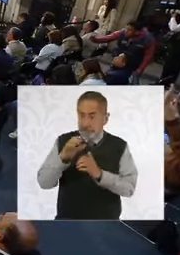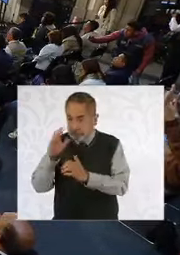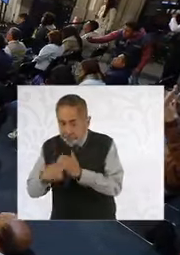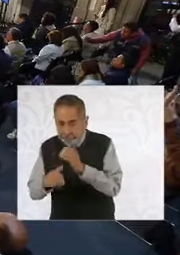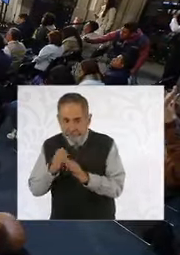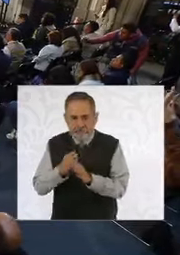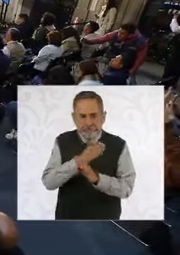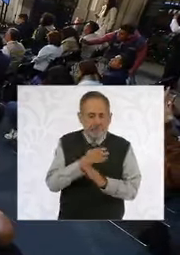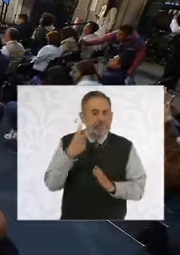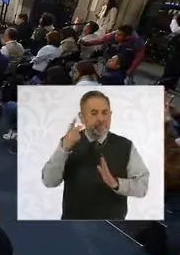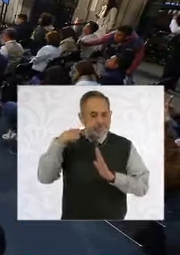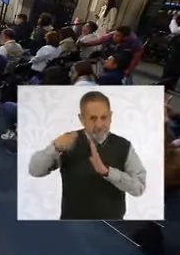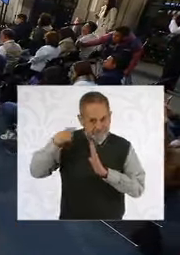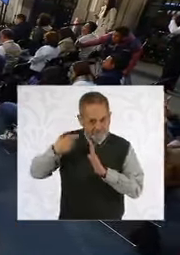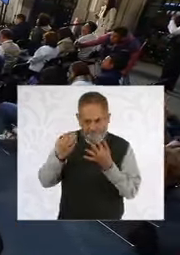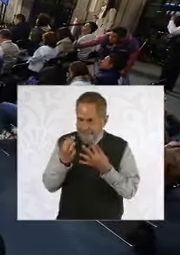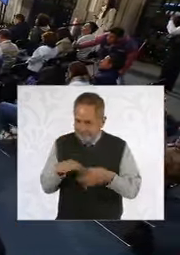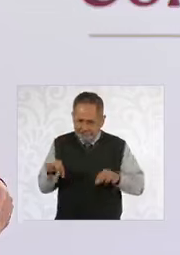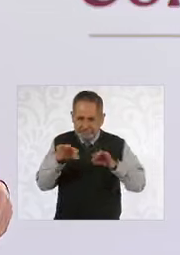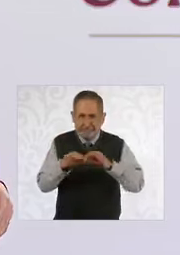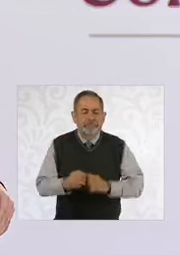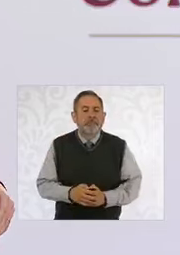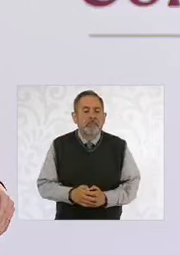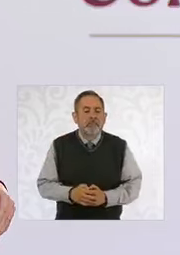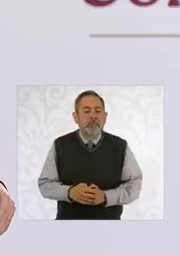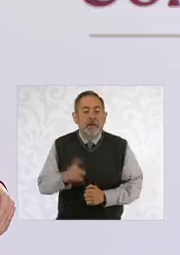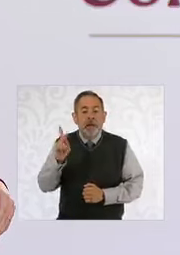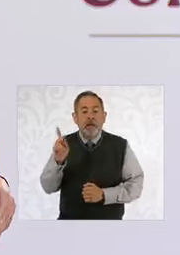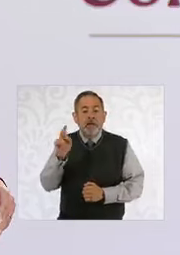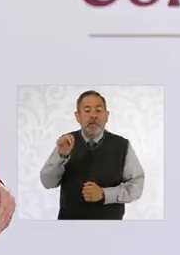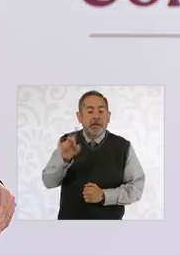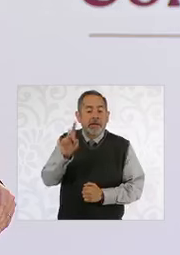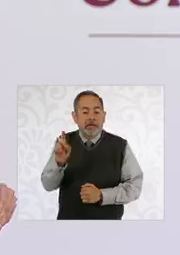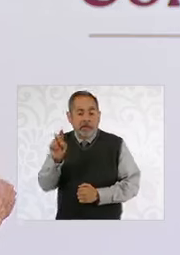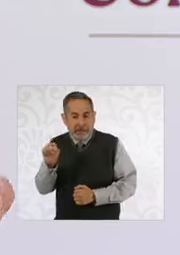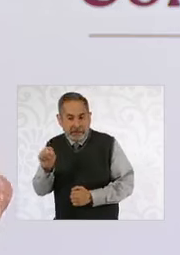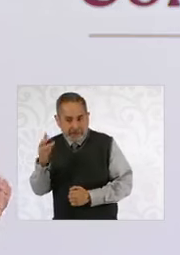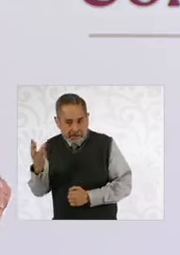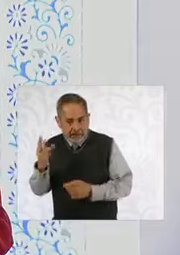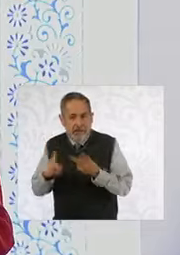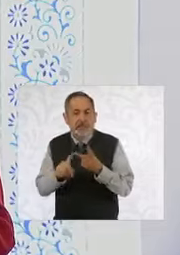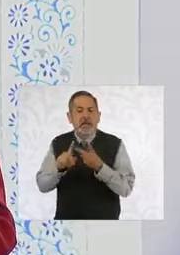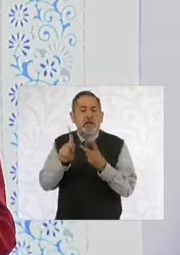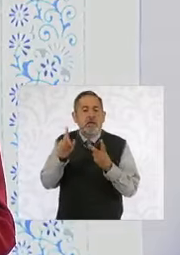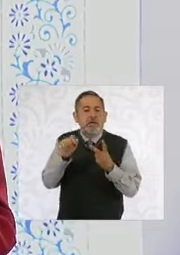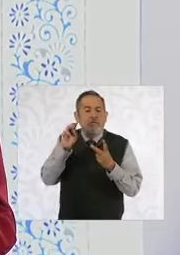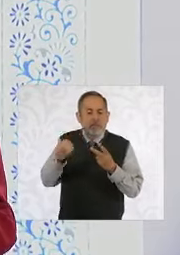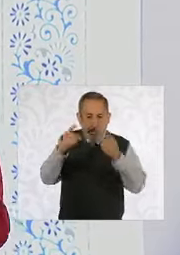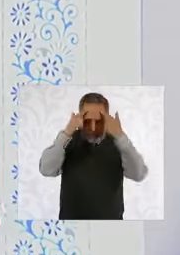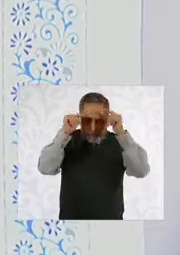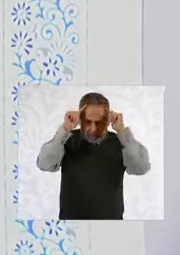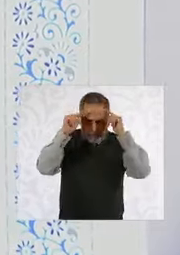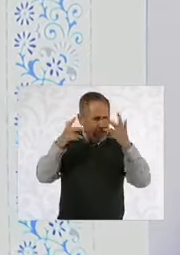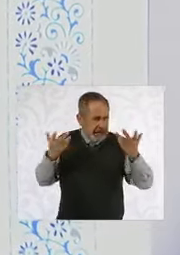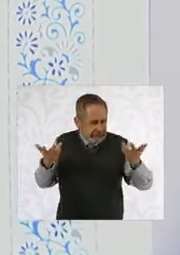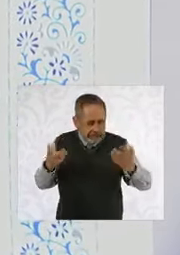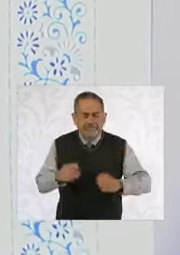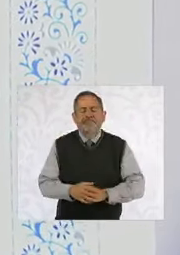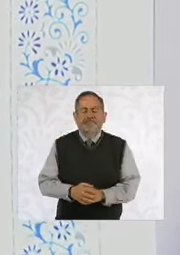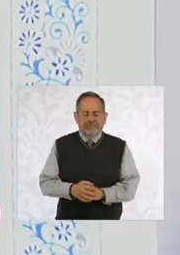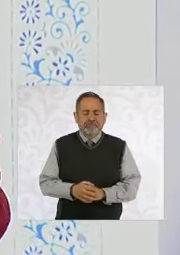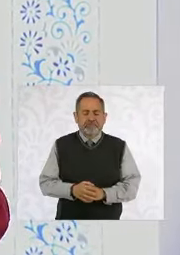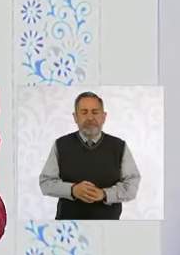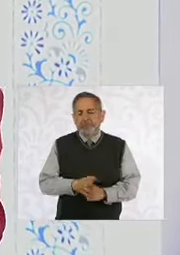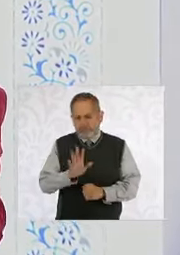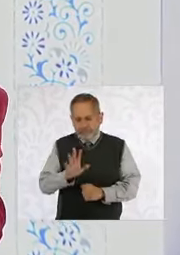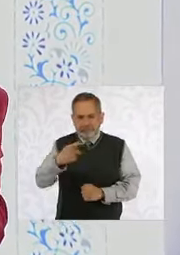también son muy importantes del plan DN3 y el plan Marina en octubre y sus resultados. Bueno, vamos